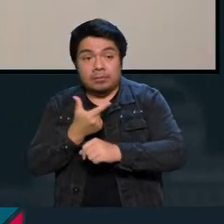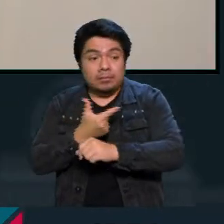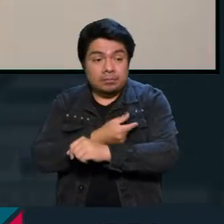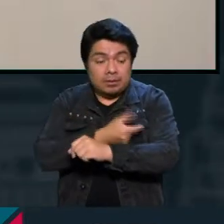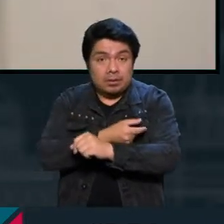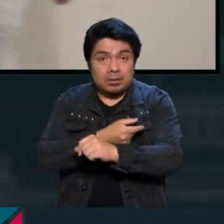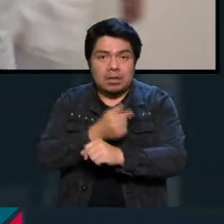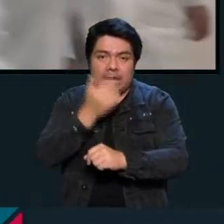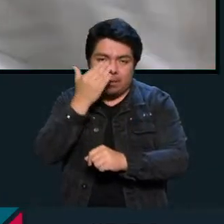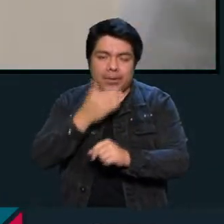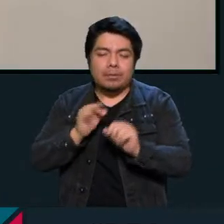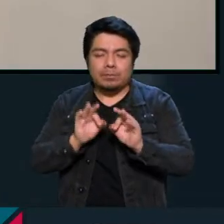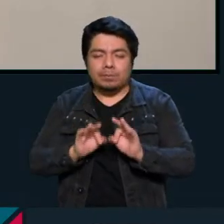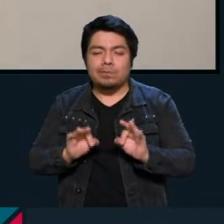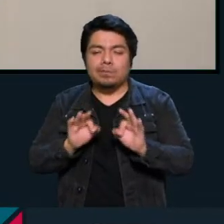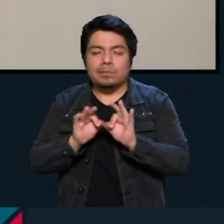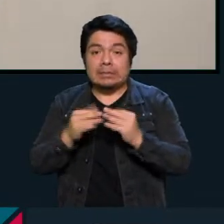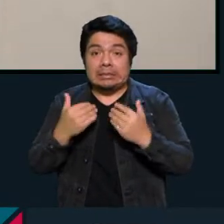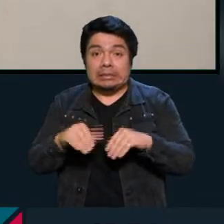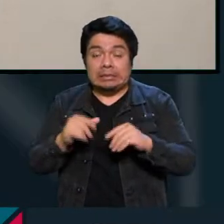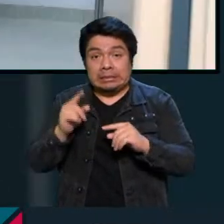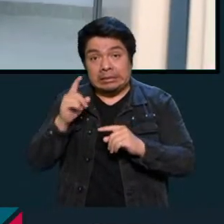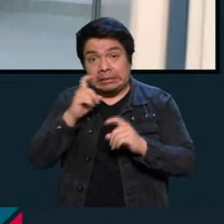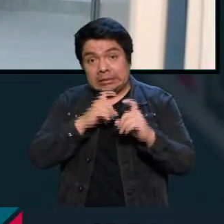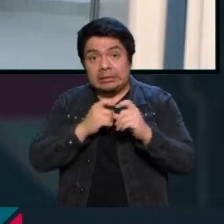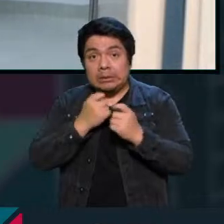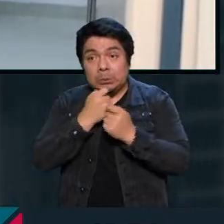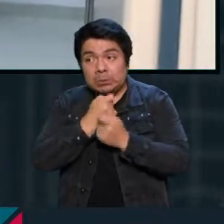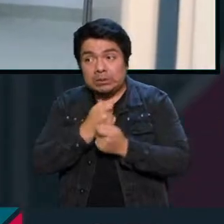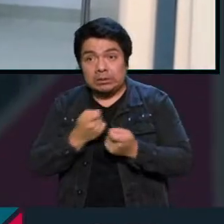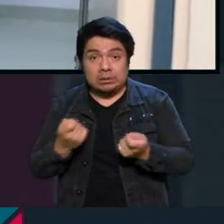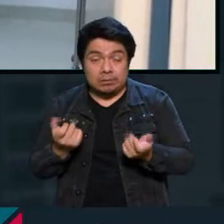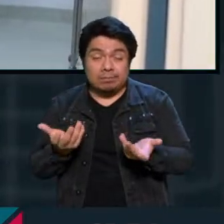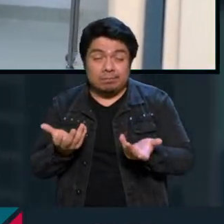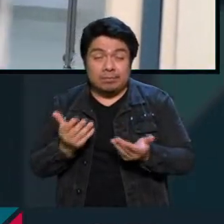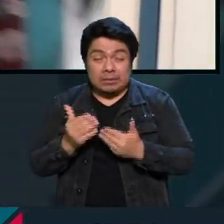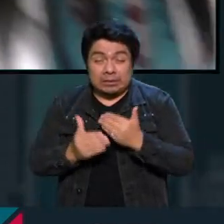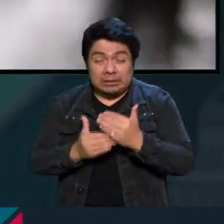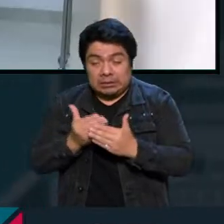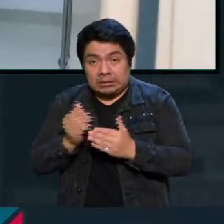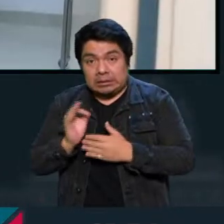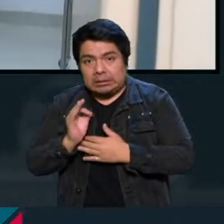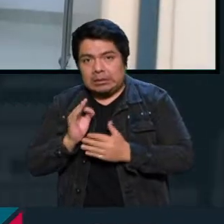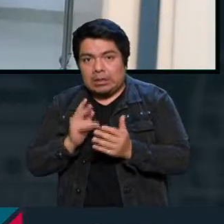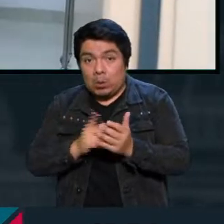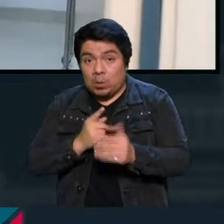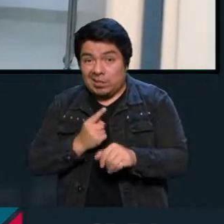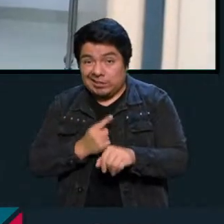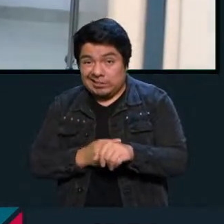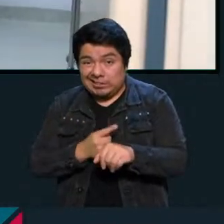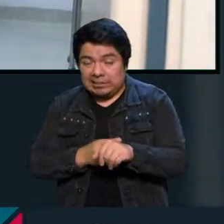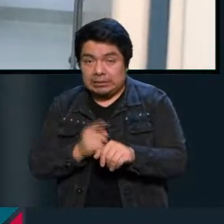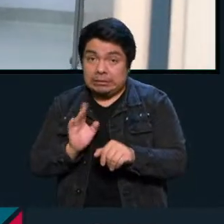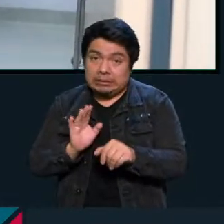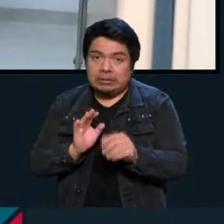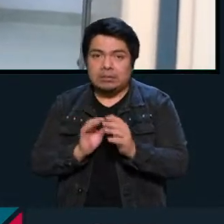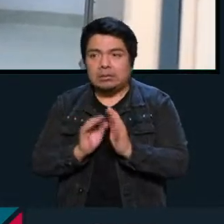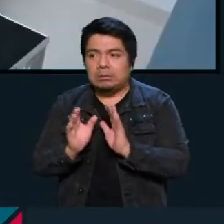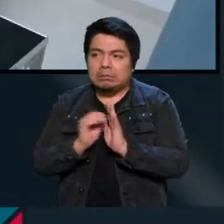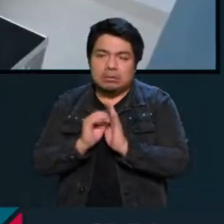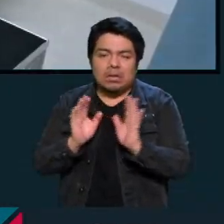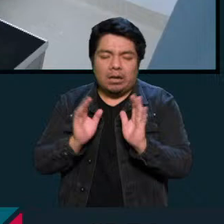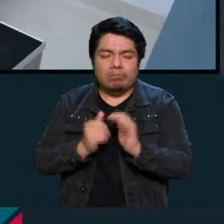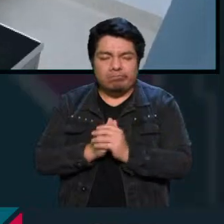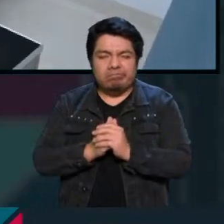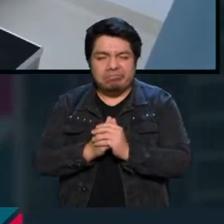son etapas muy críticas, sobre todo para los niños, en estas épocas que puede resurgir una enfermedad que puede ser prevenir por vacunación.